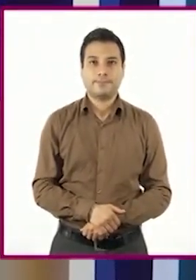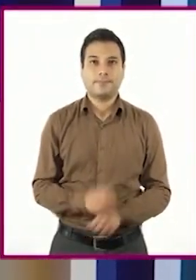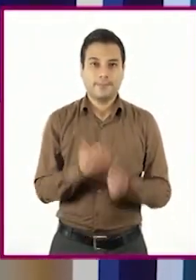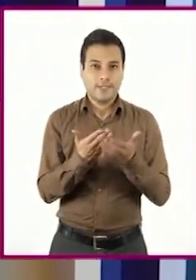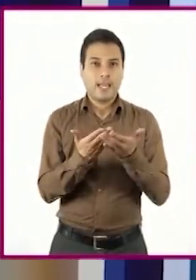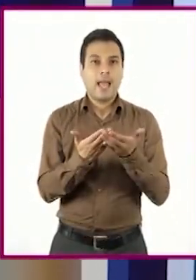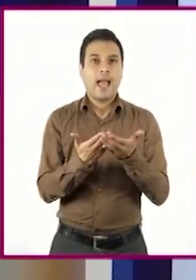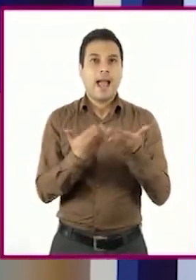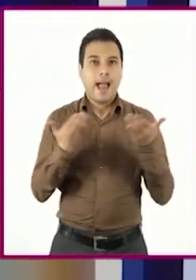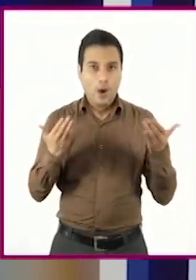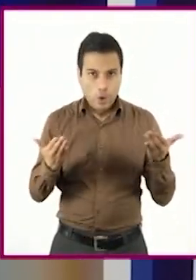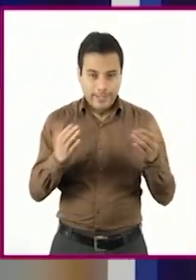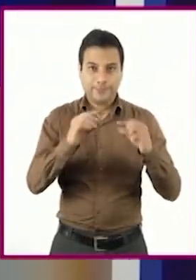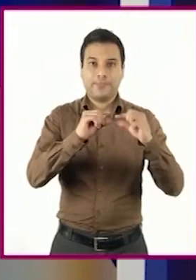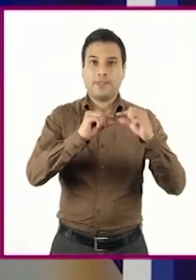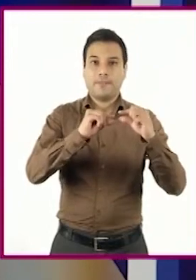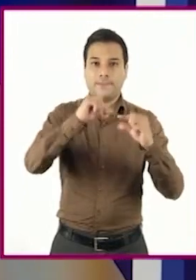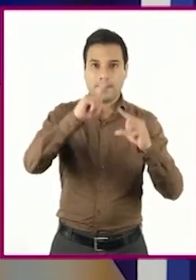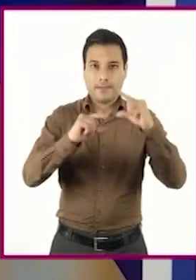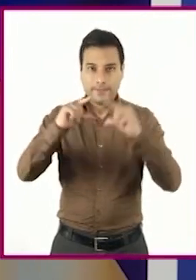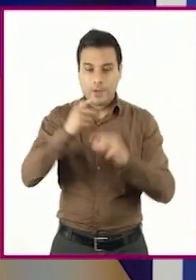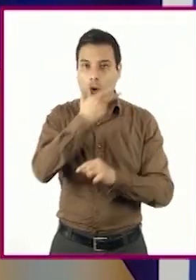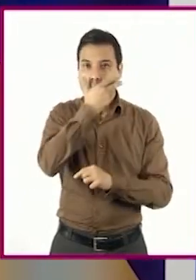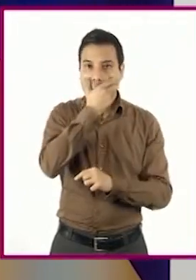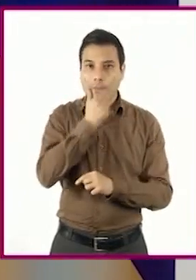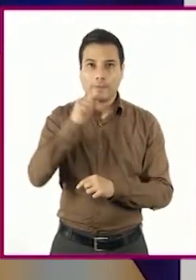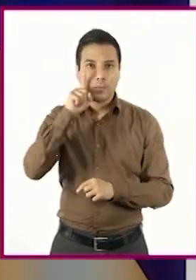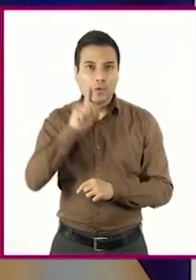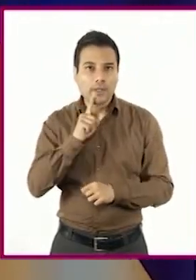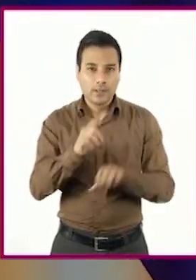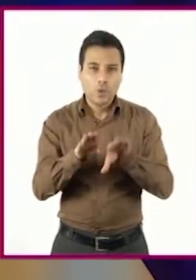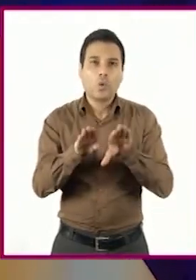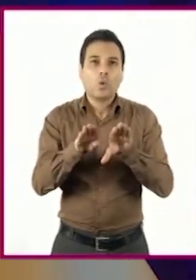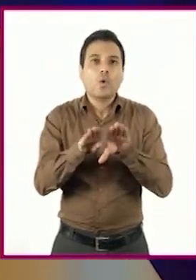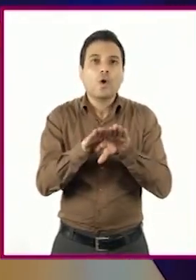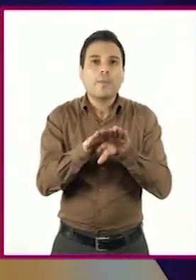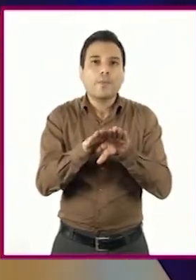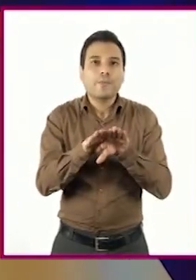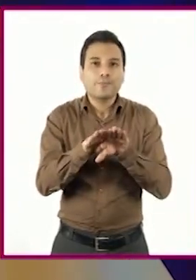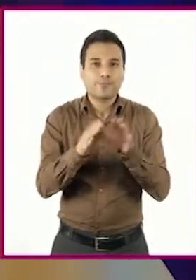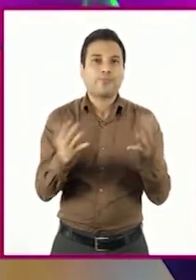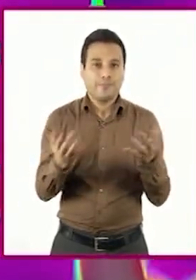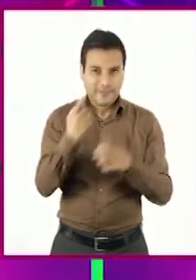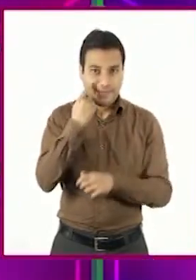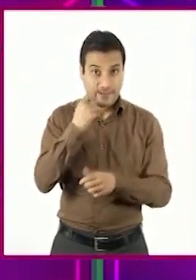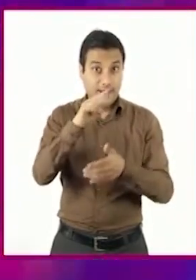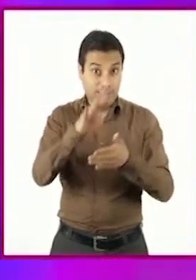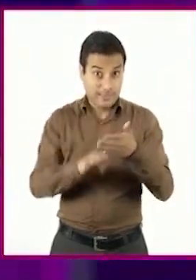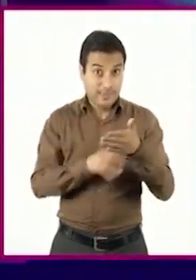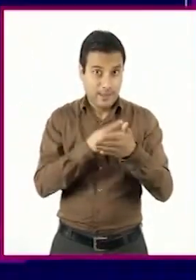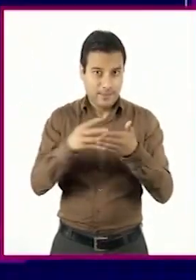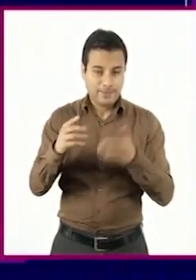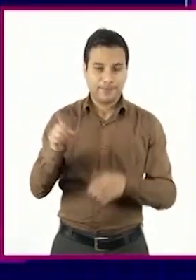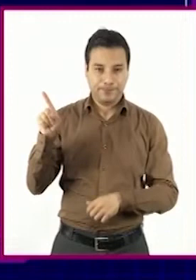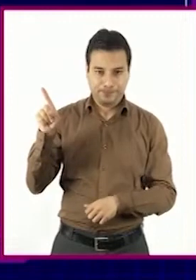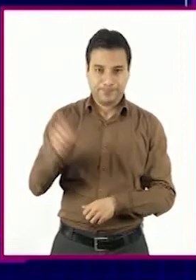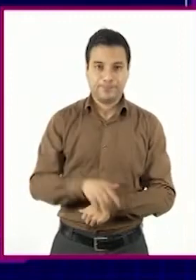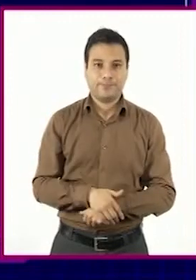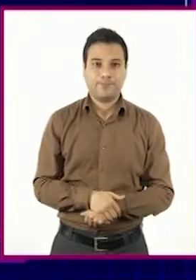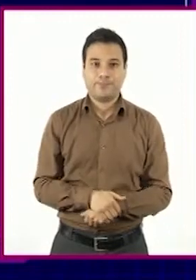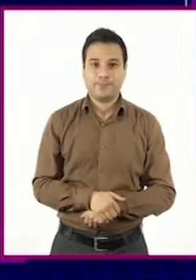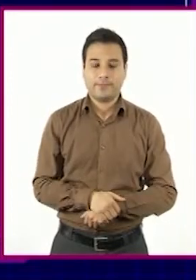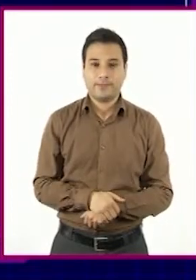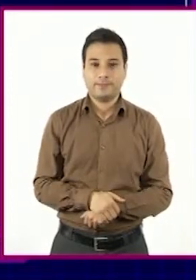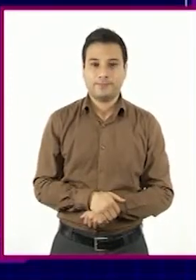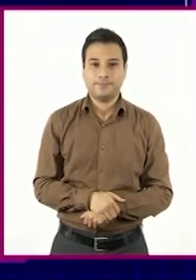de distribución de alumnos por sexo en el grupo tercero D, la tabla de frecuencias es de la siguiente forma. En la